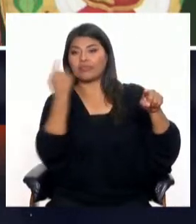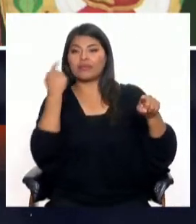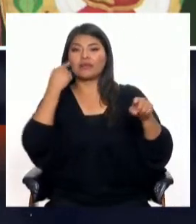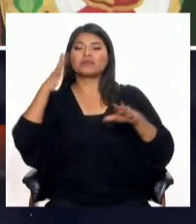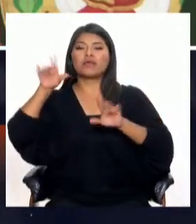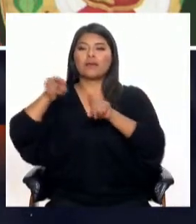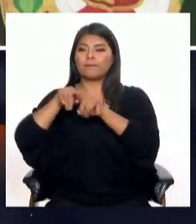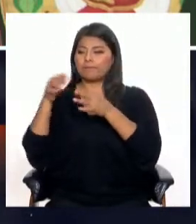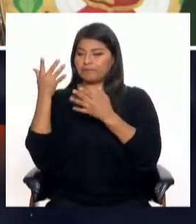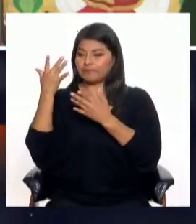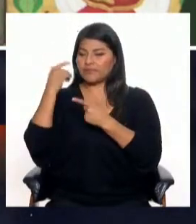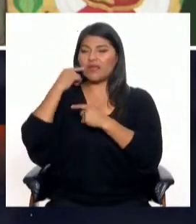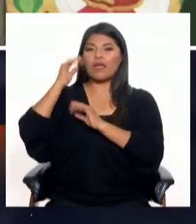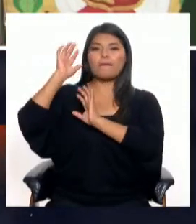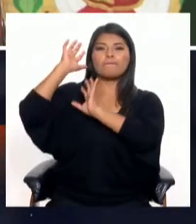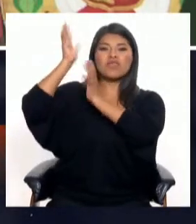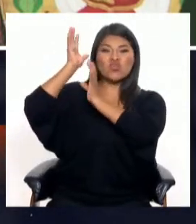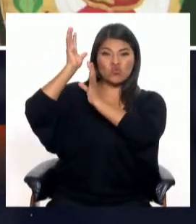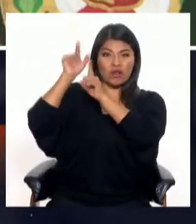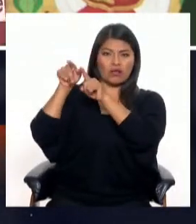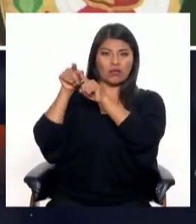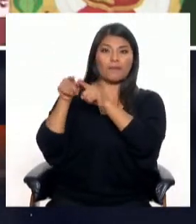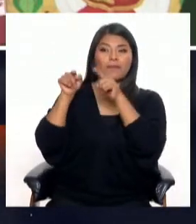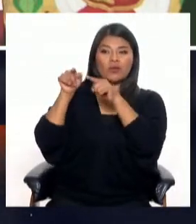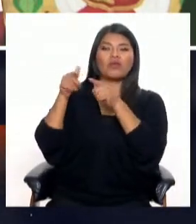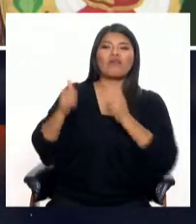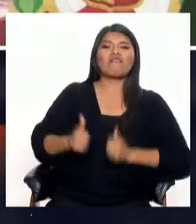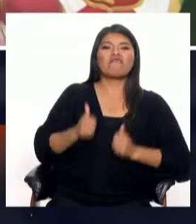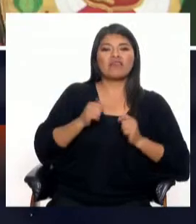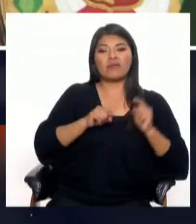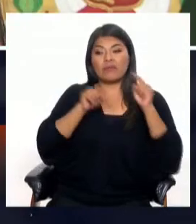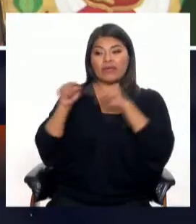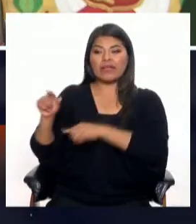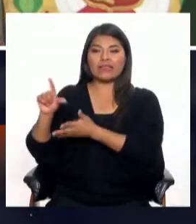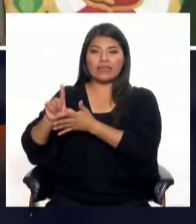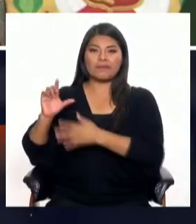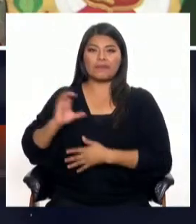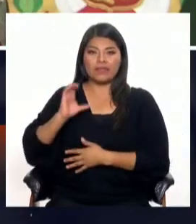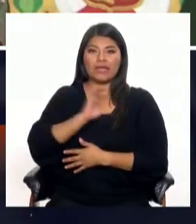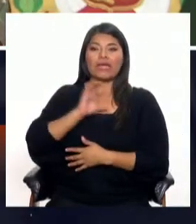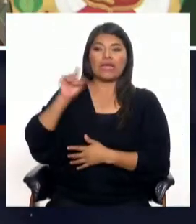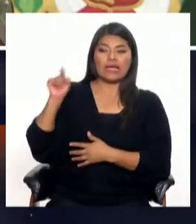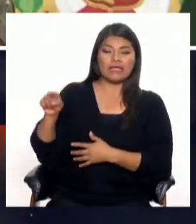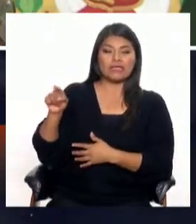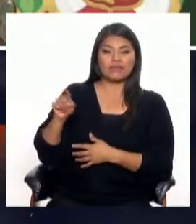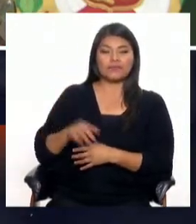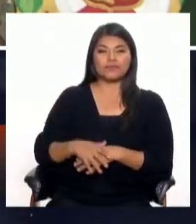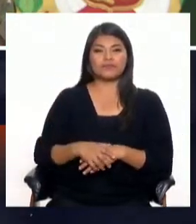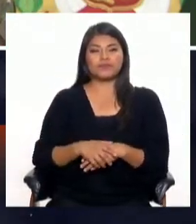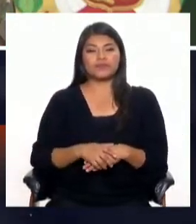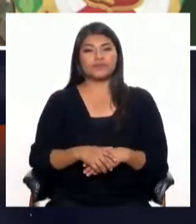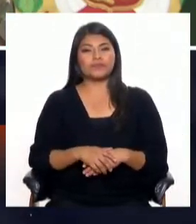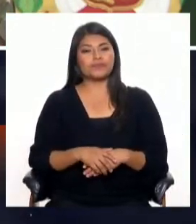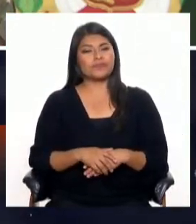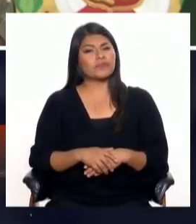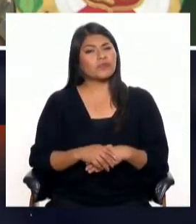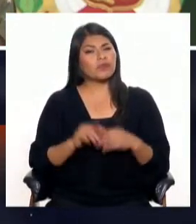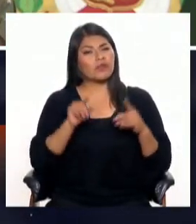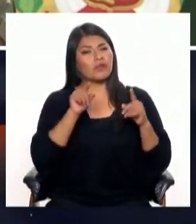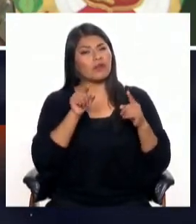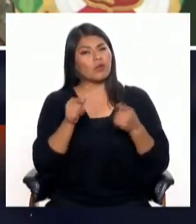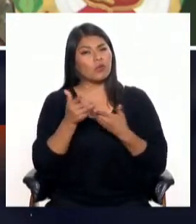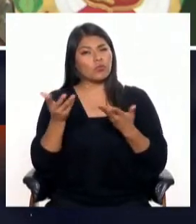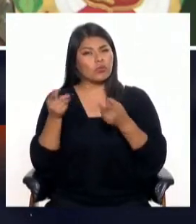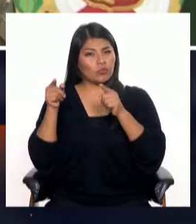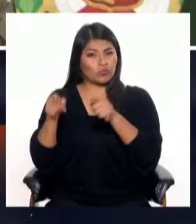ellos radican en la ciudad en Lima, en el Callao. En este caso ellos estaban preparando, usted no se refiere general, digamos,